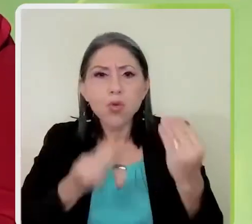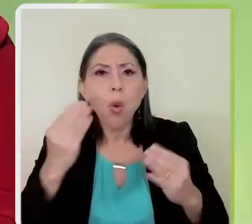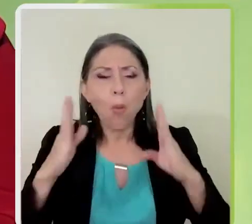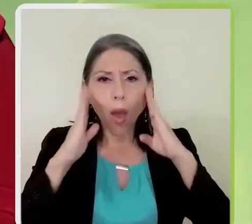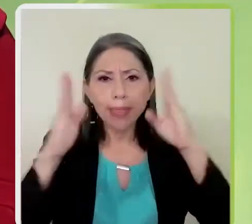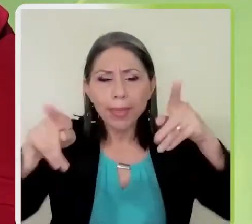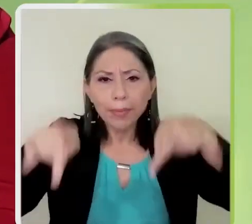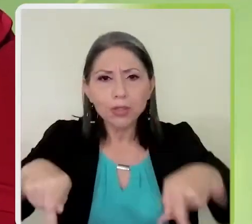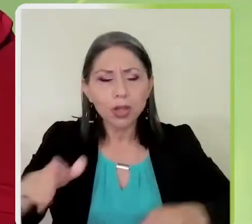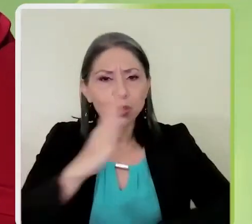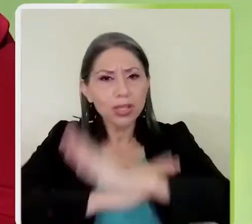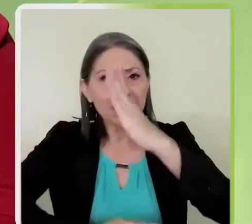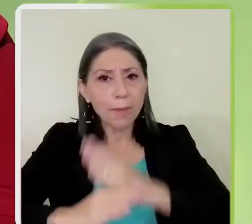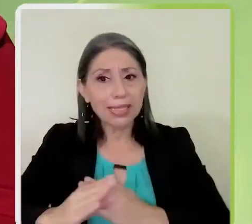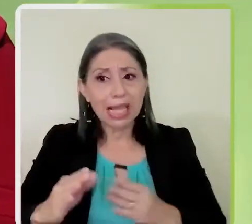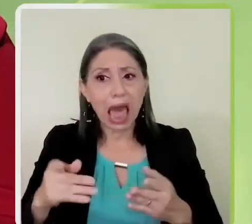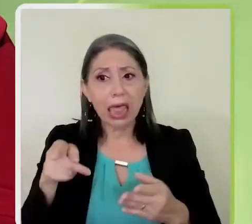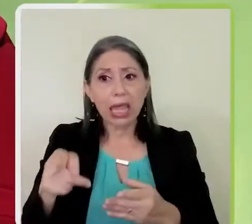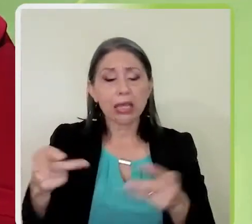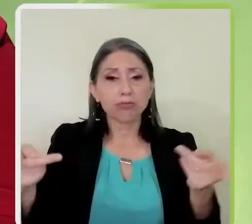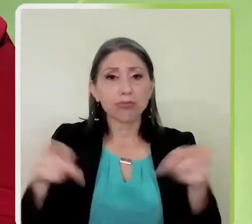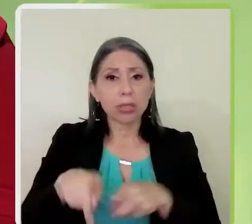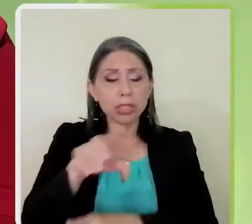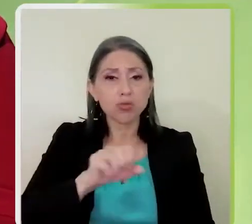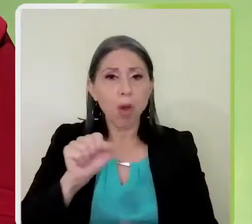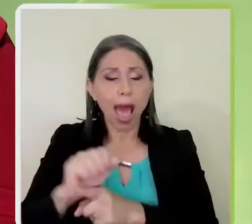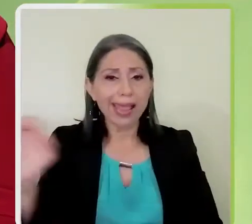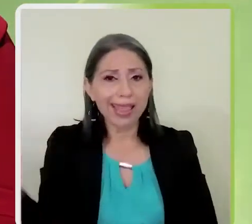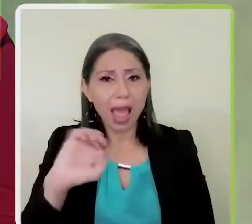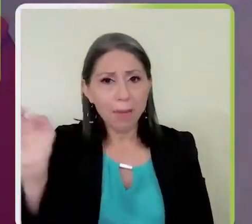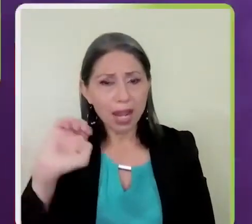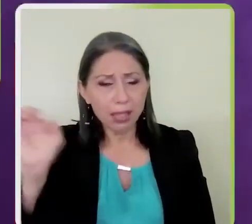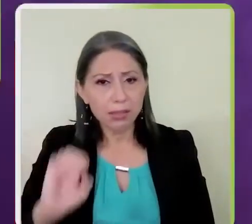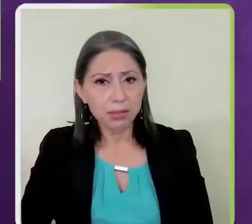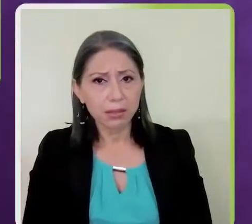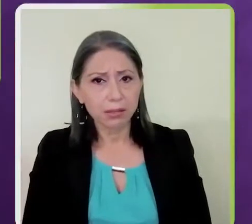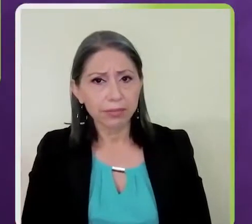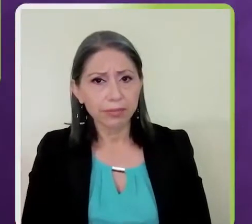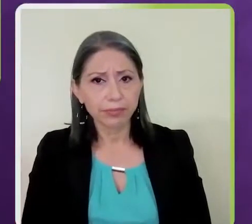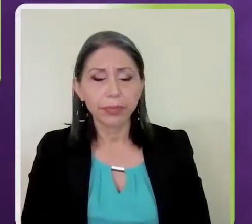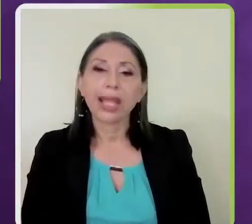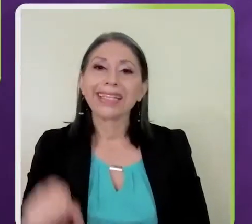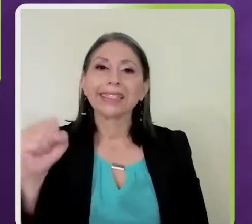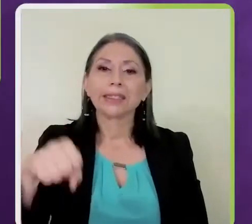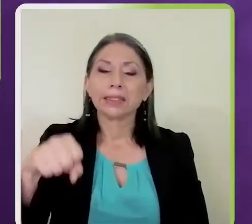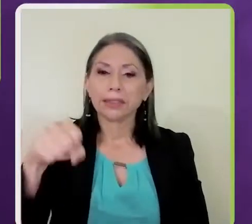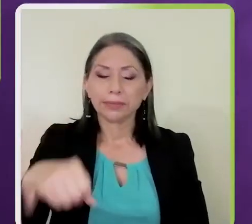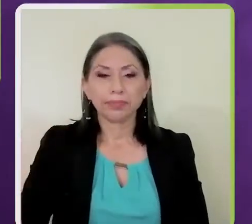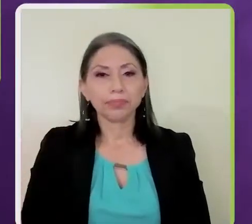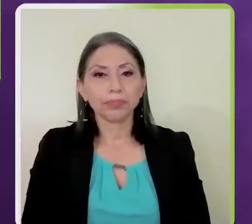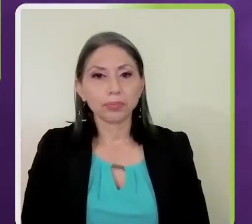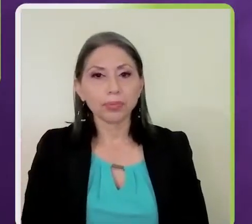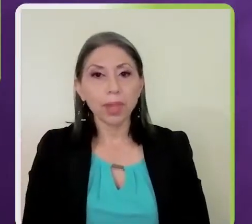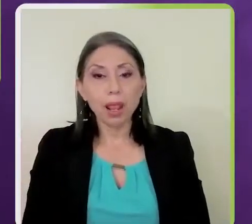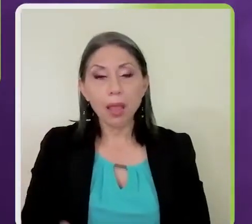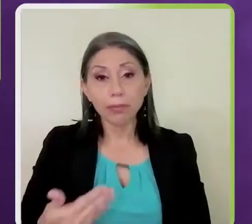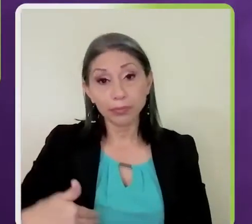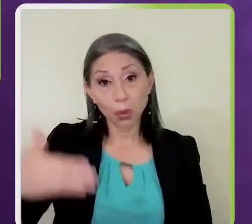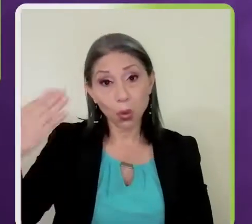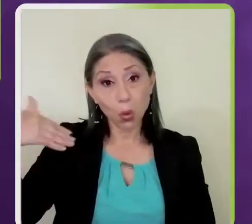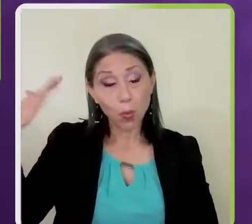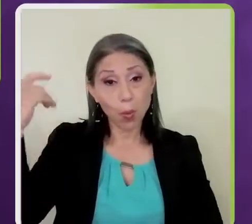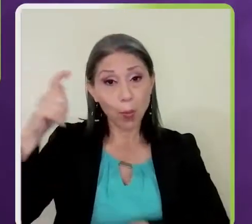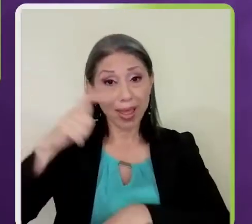en este tipo de emergencias. Sí, excelente. Vamos a ver. Cuando la